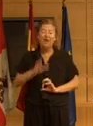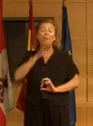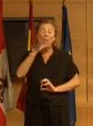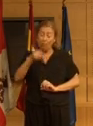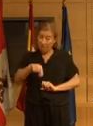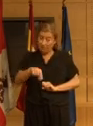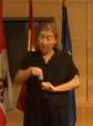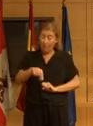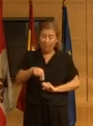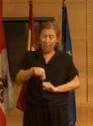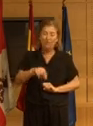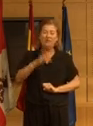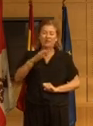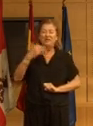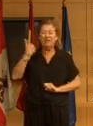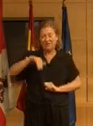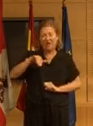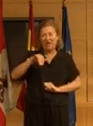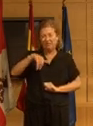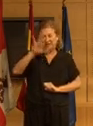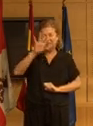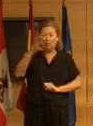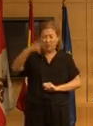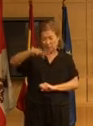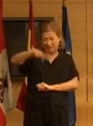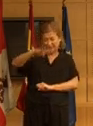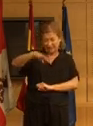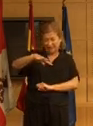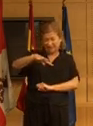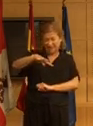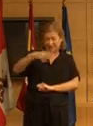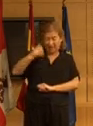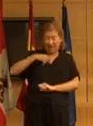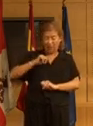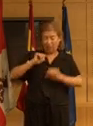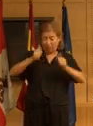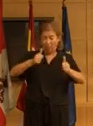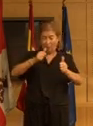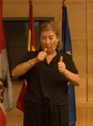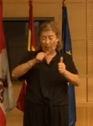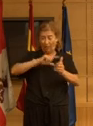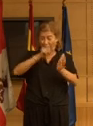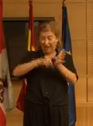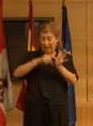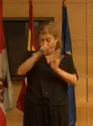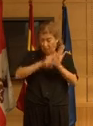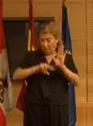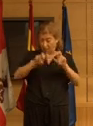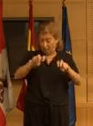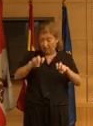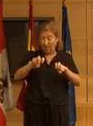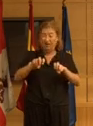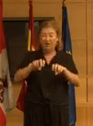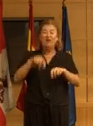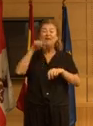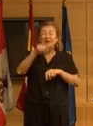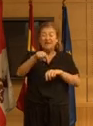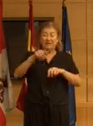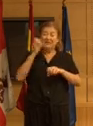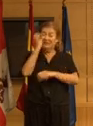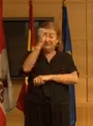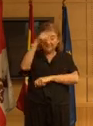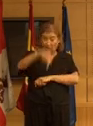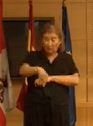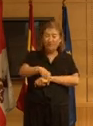este motivo, y pasados ya más de 4 meses desde que entró en vigor esta normativa, este simposio es